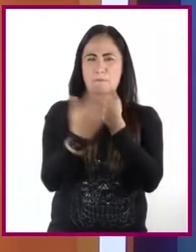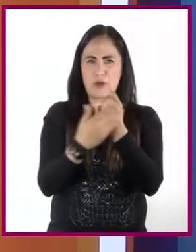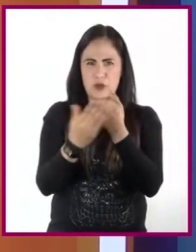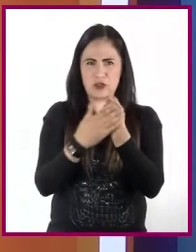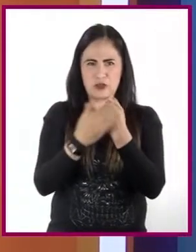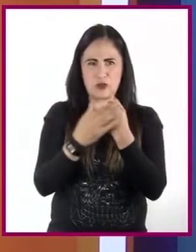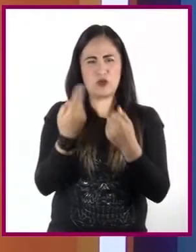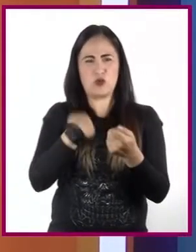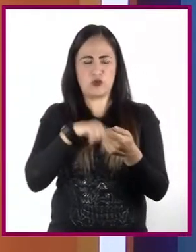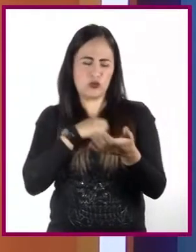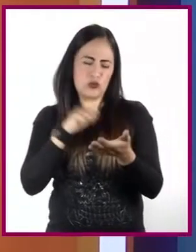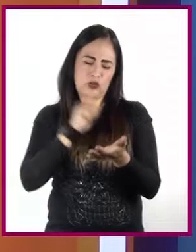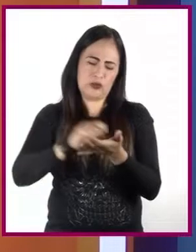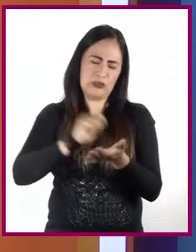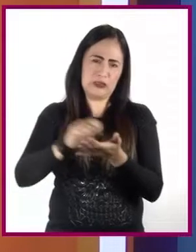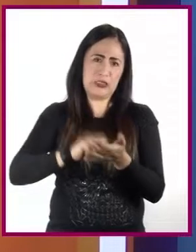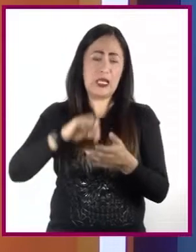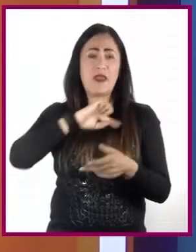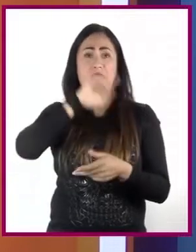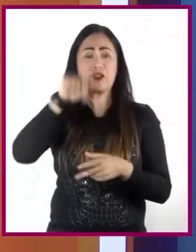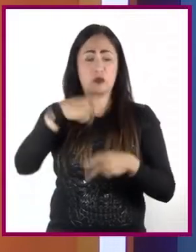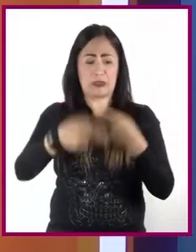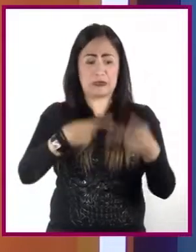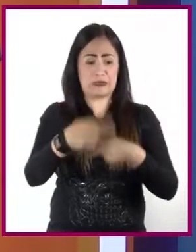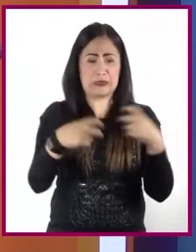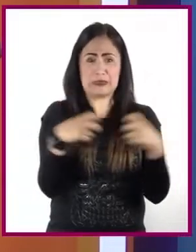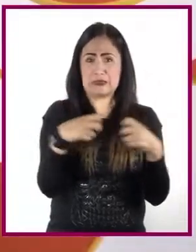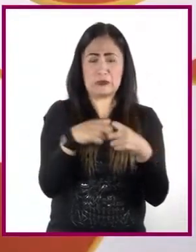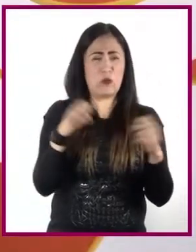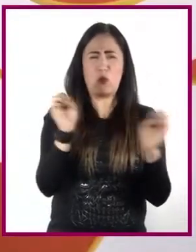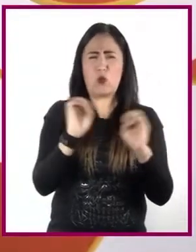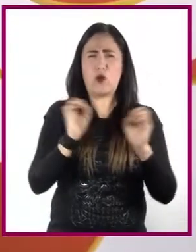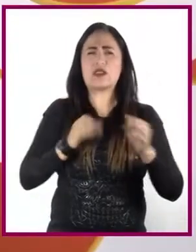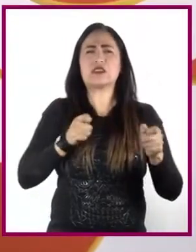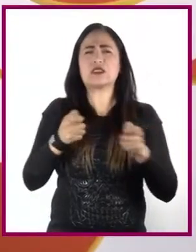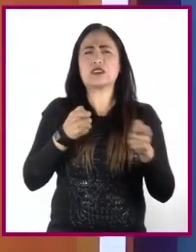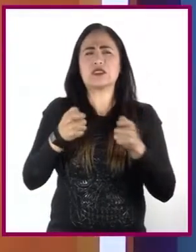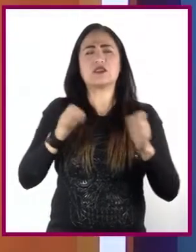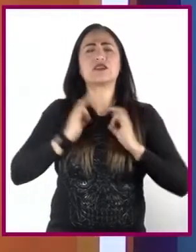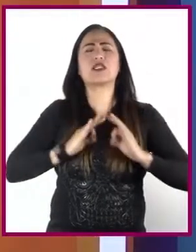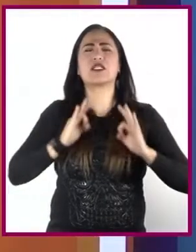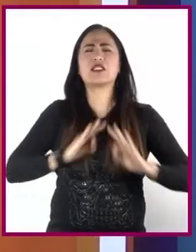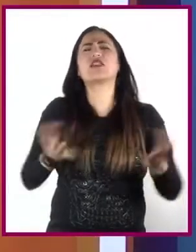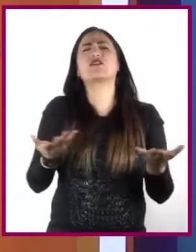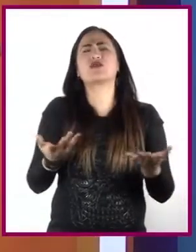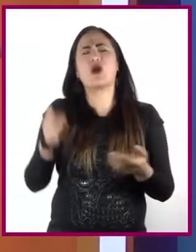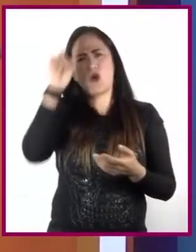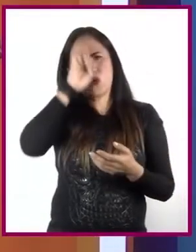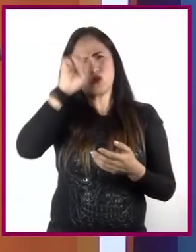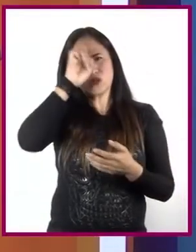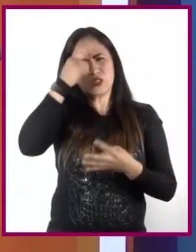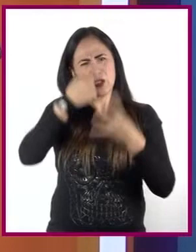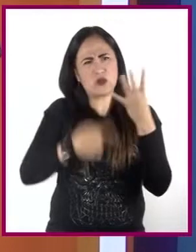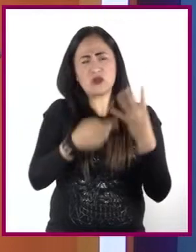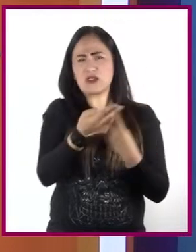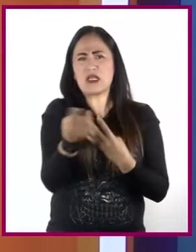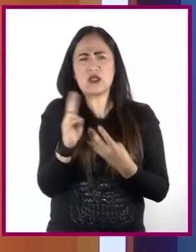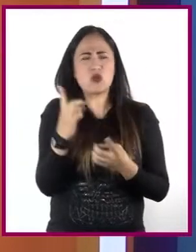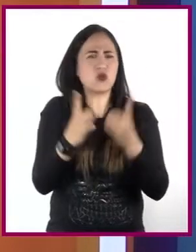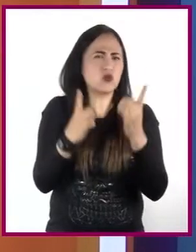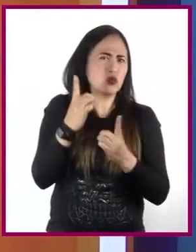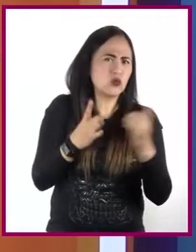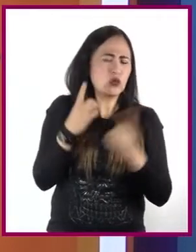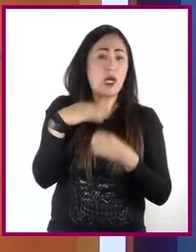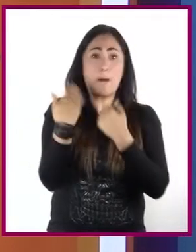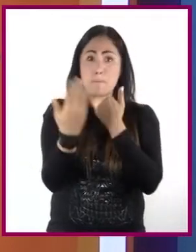sentirnos nerviosos al llegar al lugar de la aplicación? Maestro Luis, ¿qué podemos recomendar a las alumnas y alumnos que tienen esta inquietud y que